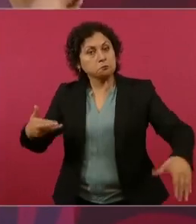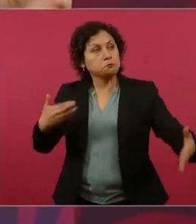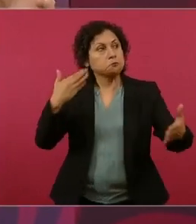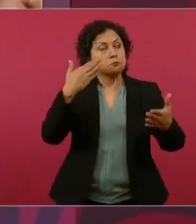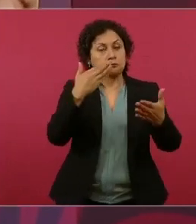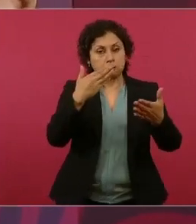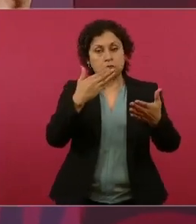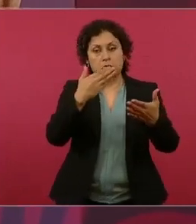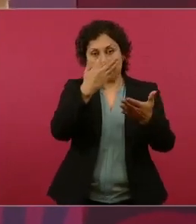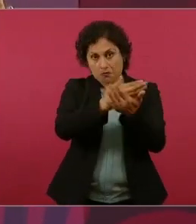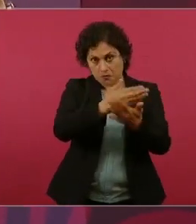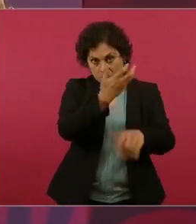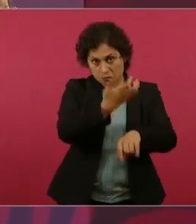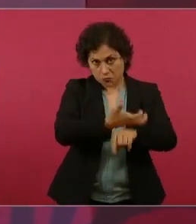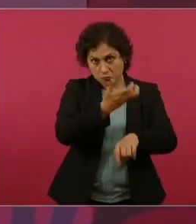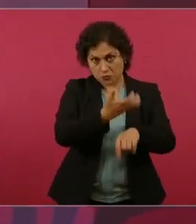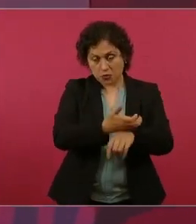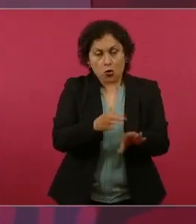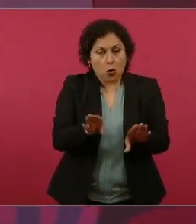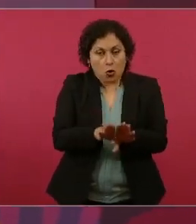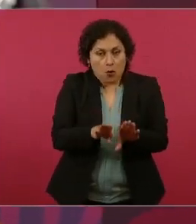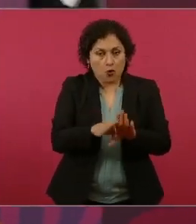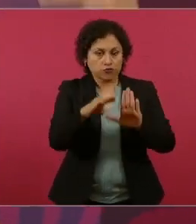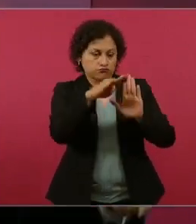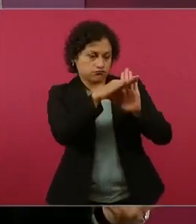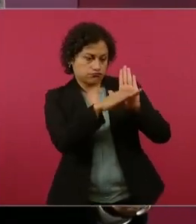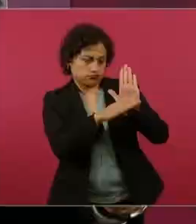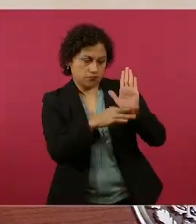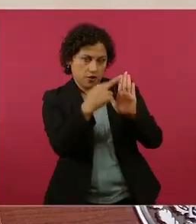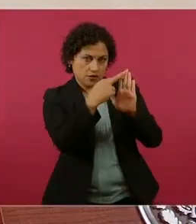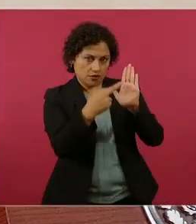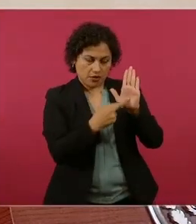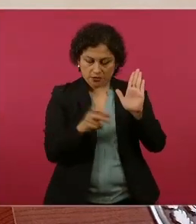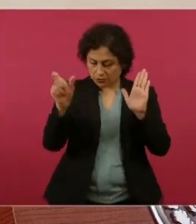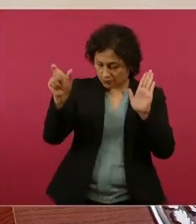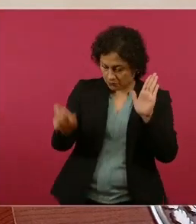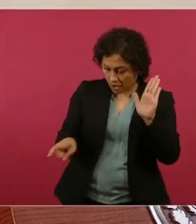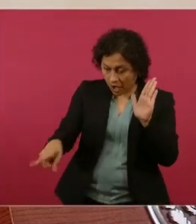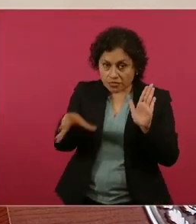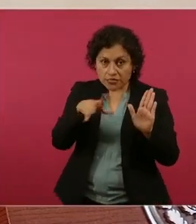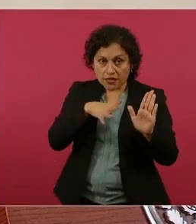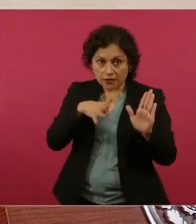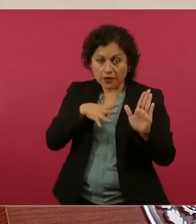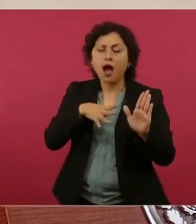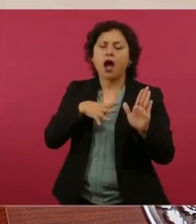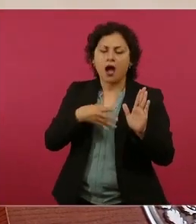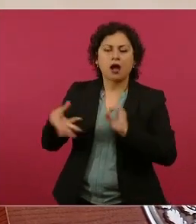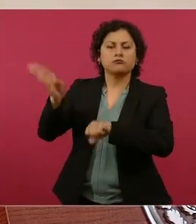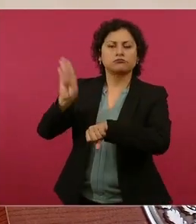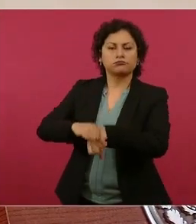llenar ciertos requisitos y puede ingresar a Estados Unidos.